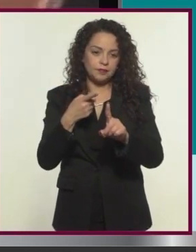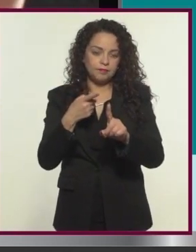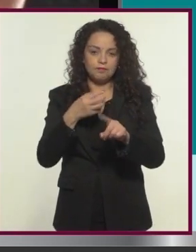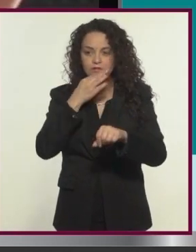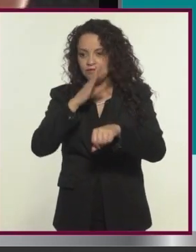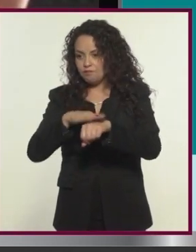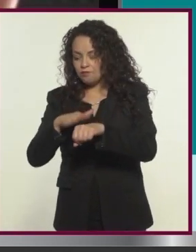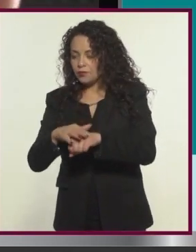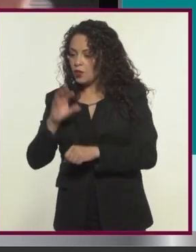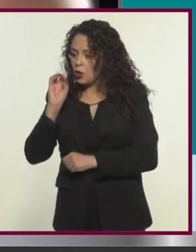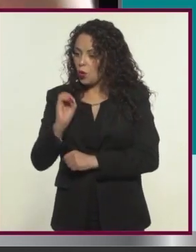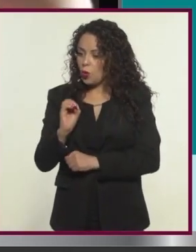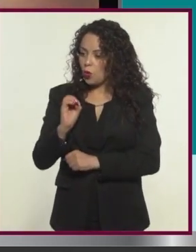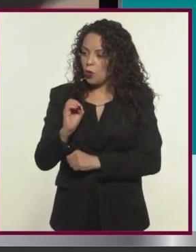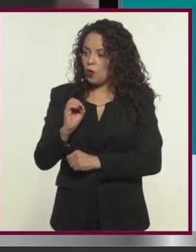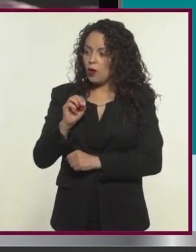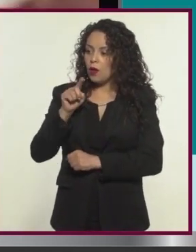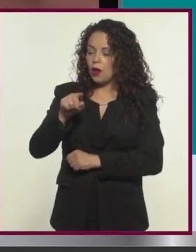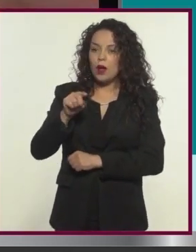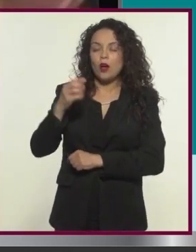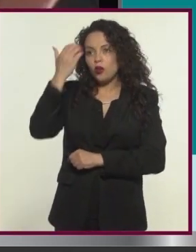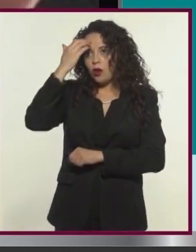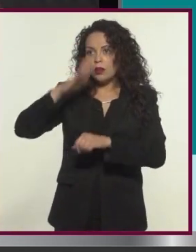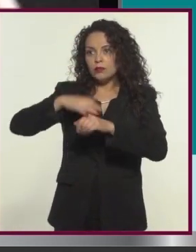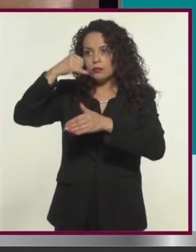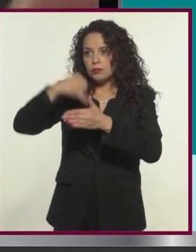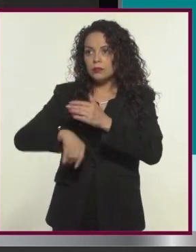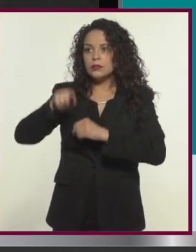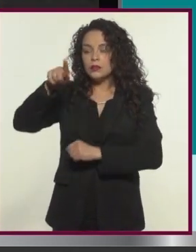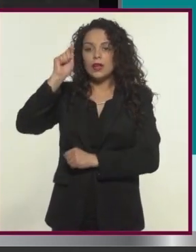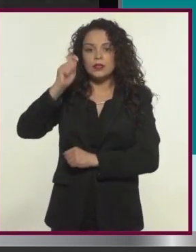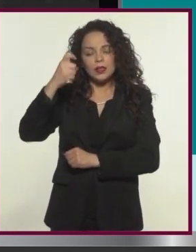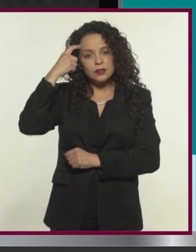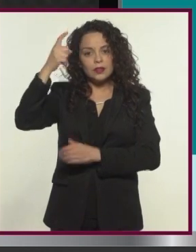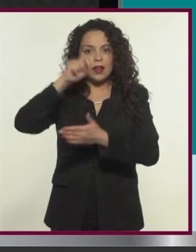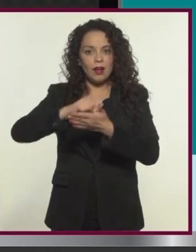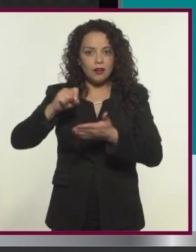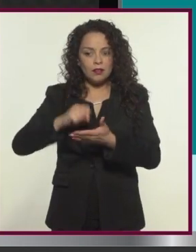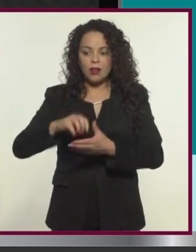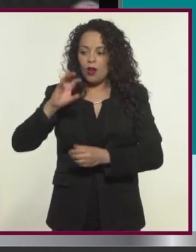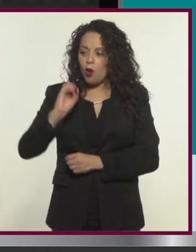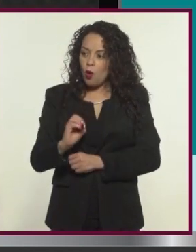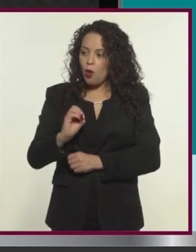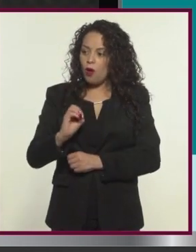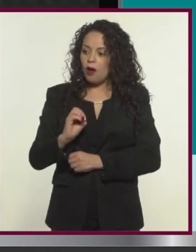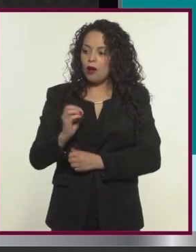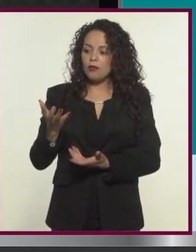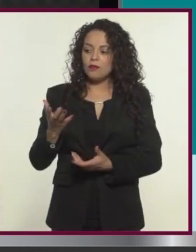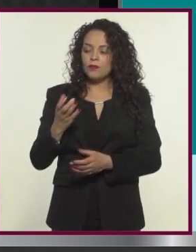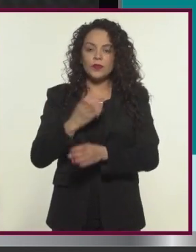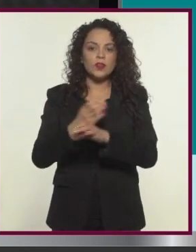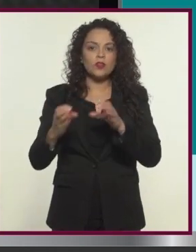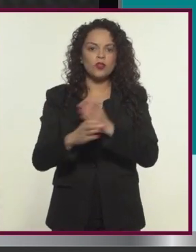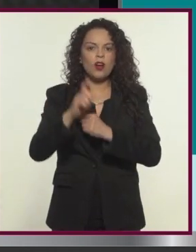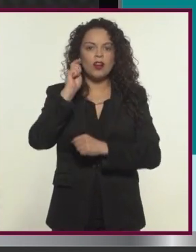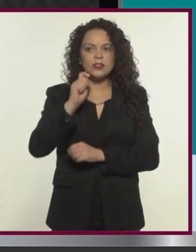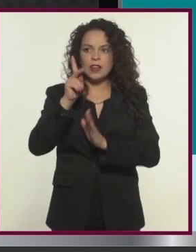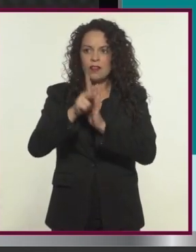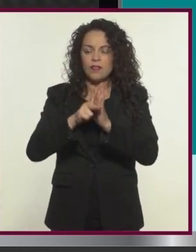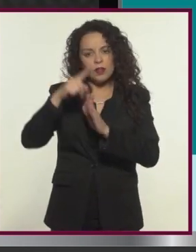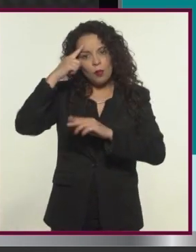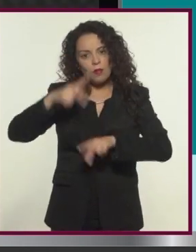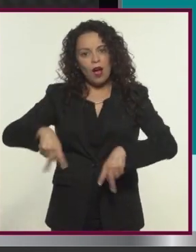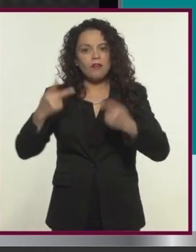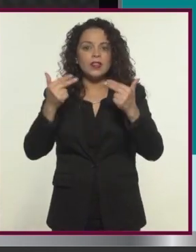político, para hacer una introspección del autor, o a veces simple y sencillamente para vender, que también eso es otra de las cosas que se hacen con los